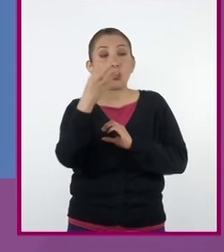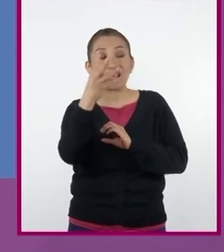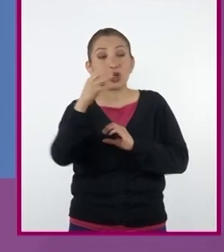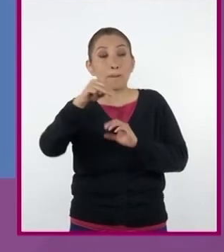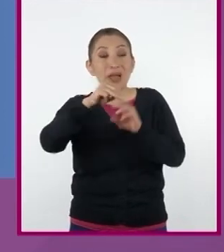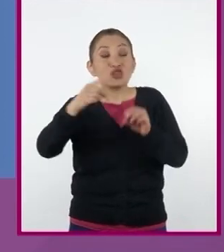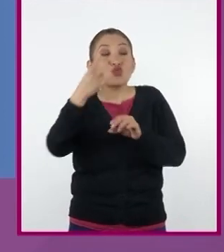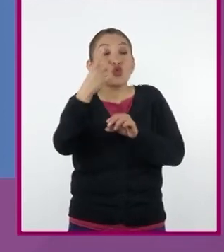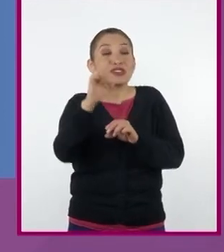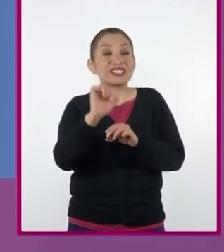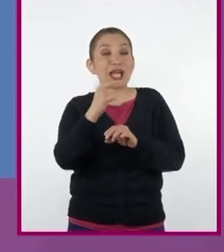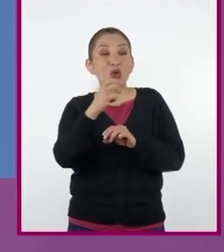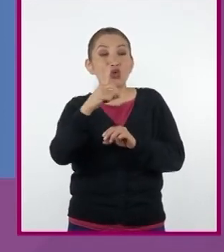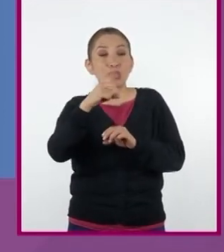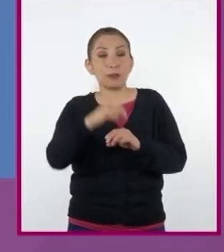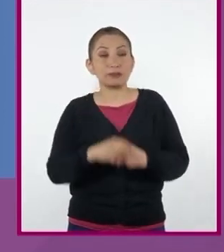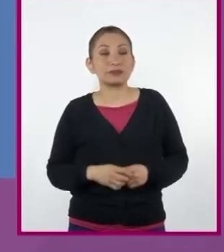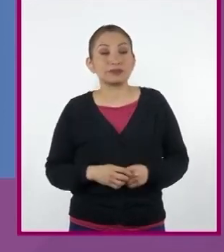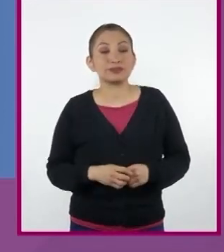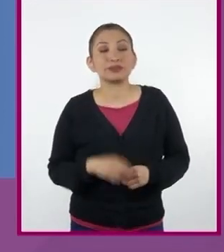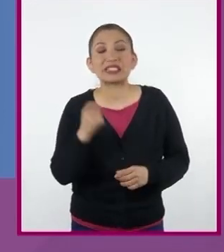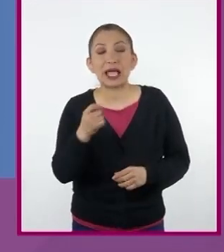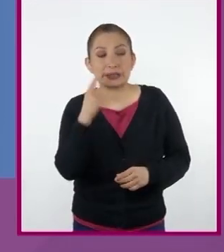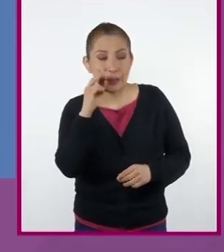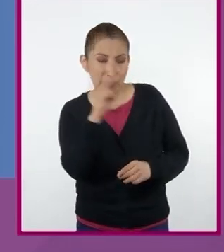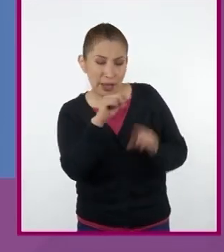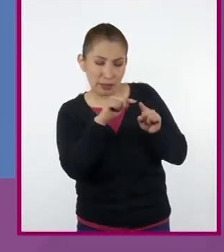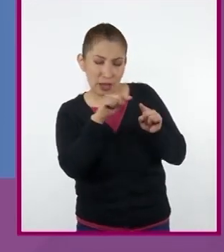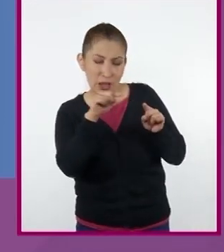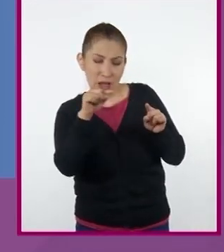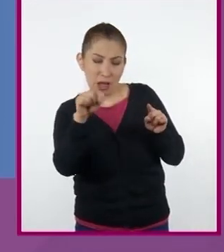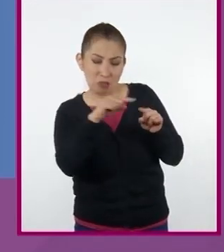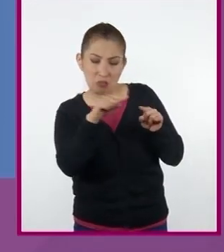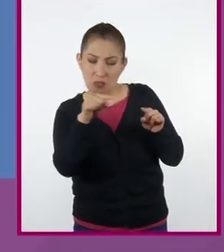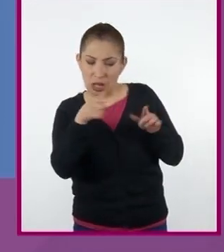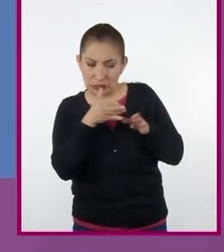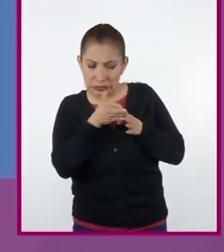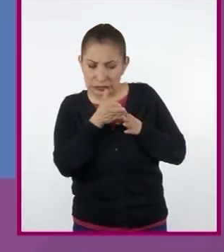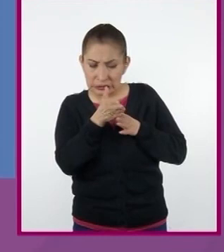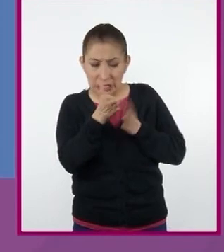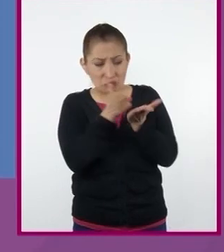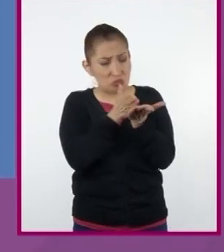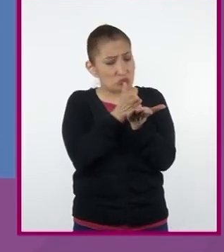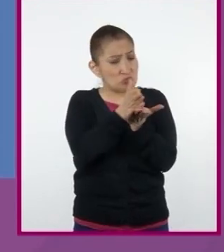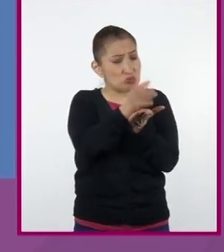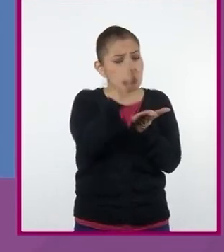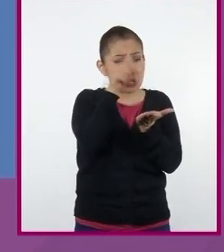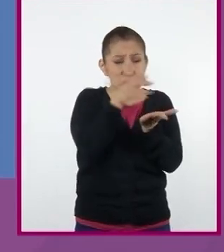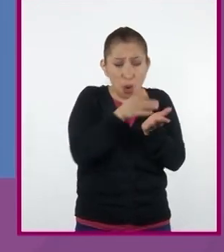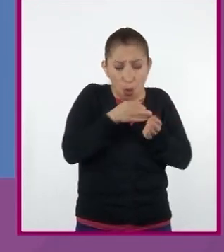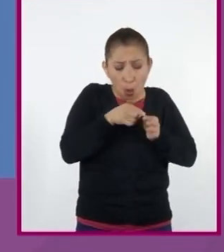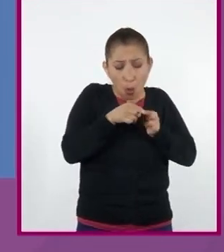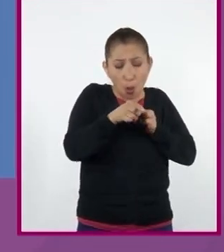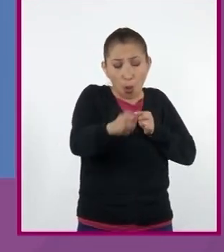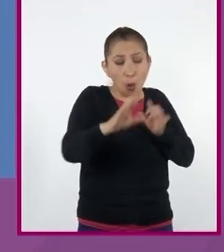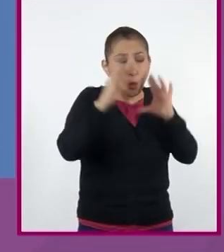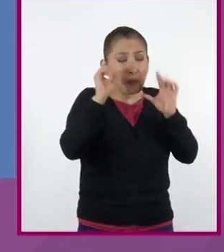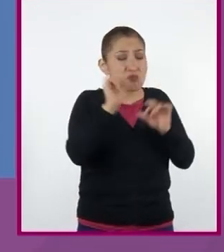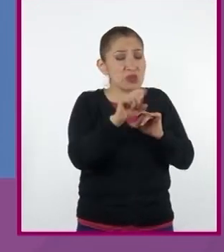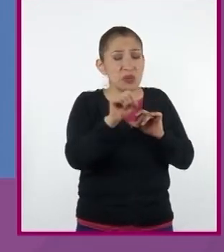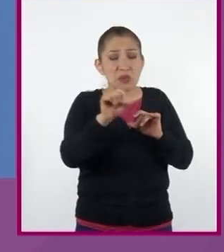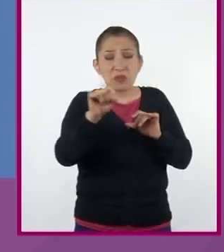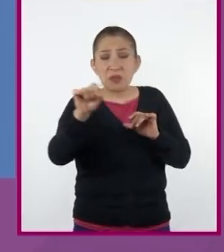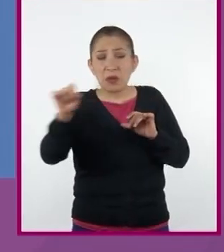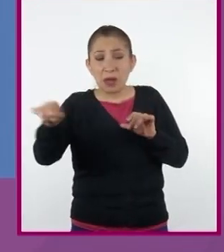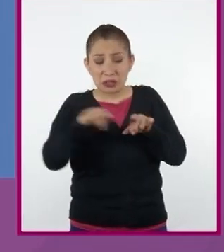0.4 metros por segundo, lo que permite ver que el balín siguió una trayectoria rectilínea y su rapidez fue constante